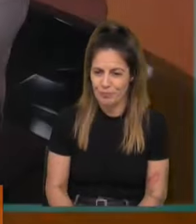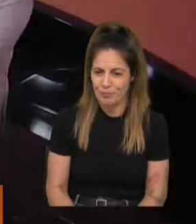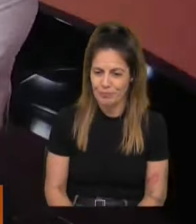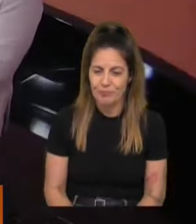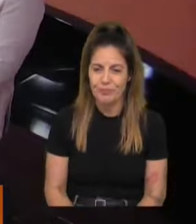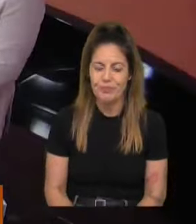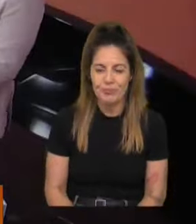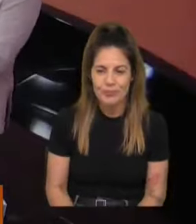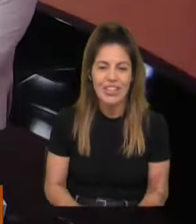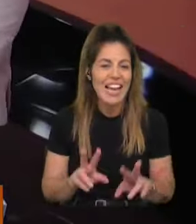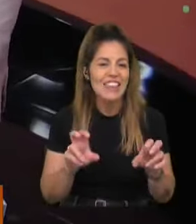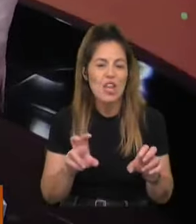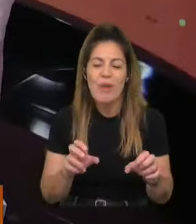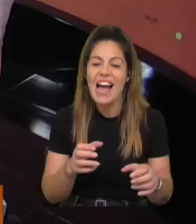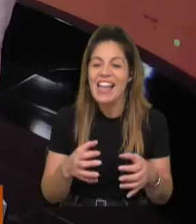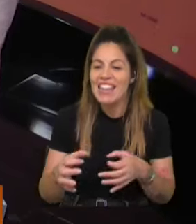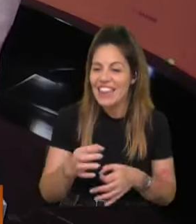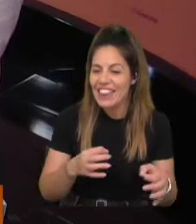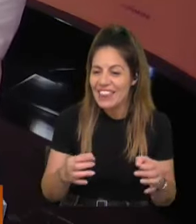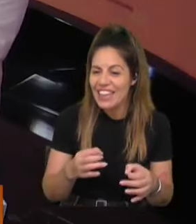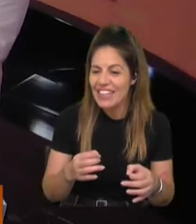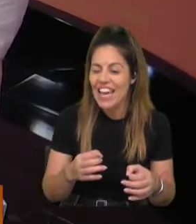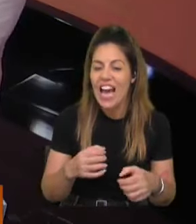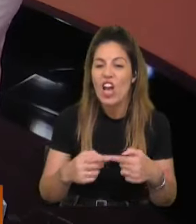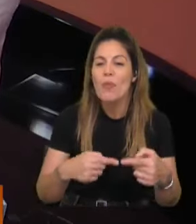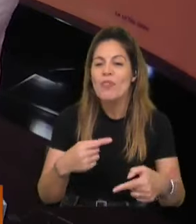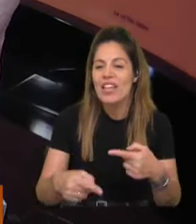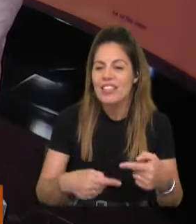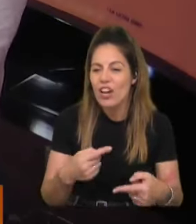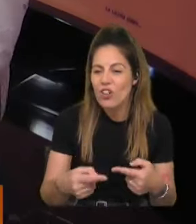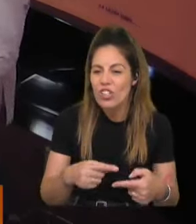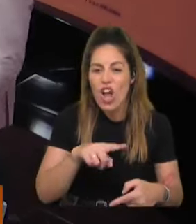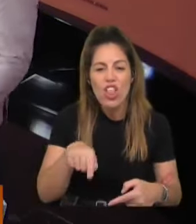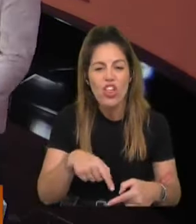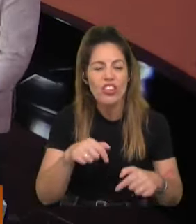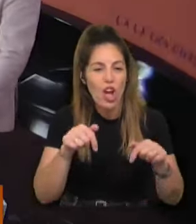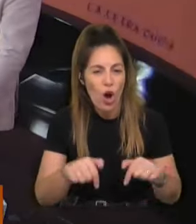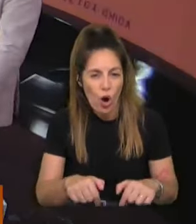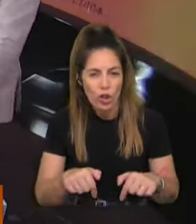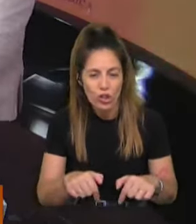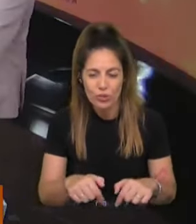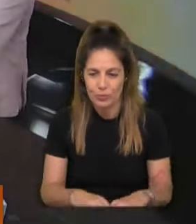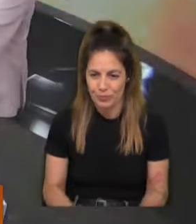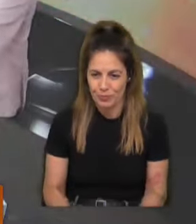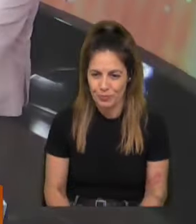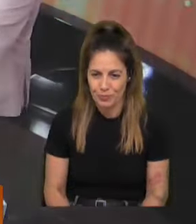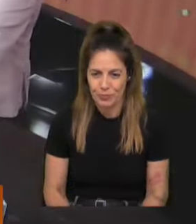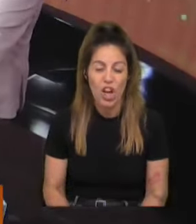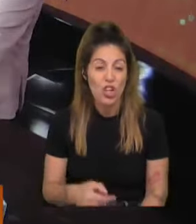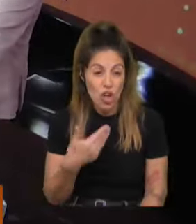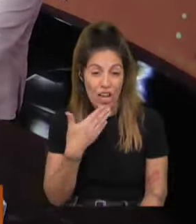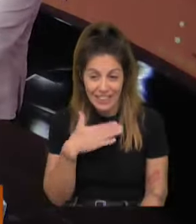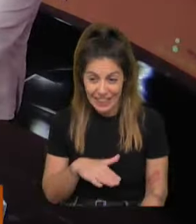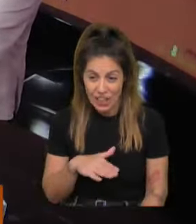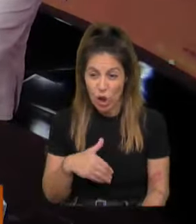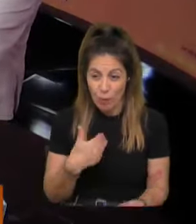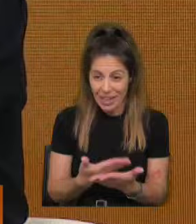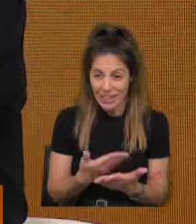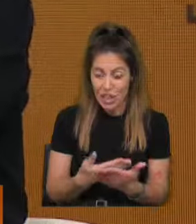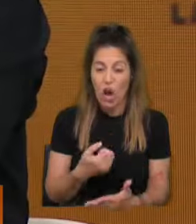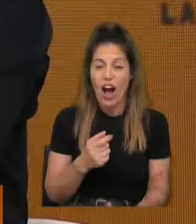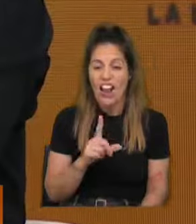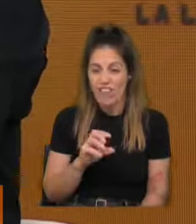propósito de la estrategia ha venido desarrollándose Y cómo dónde estamos parados hoy no yo me entiendo que el planteo de Álvaro